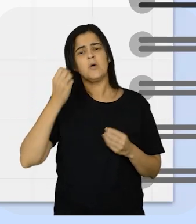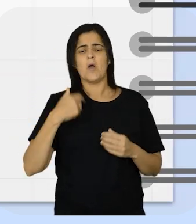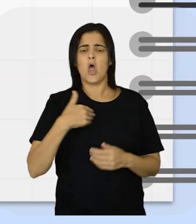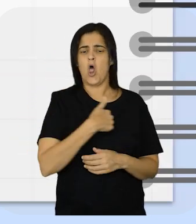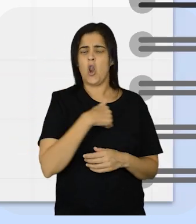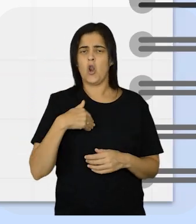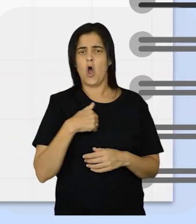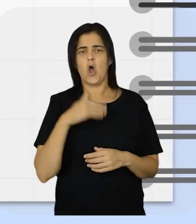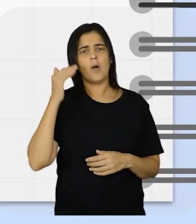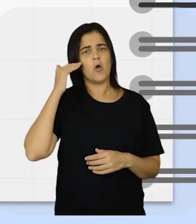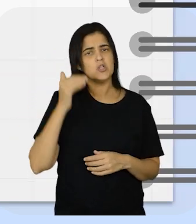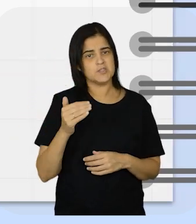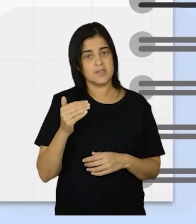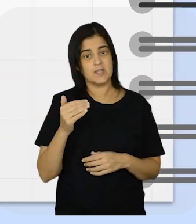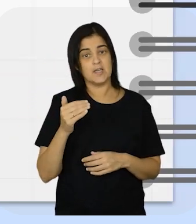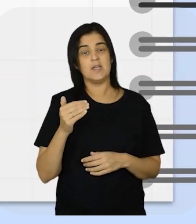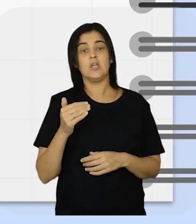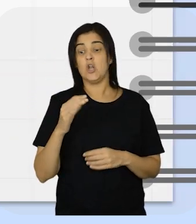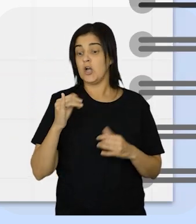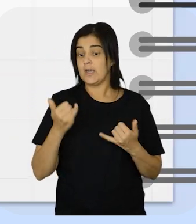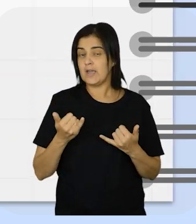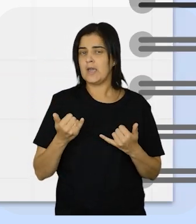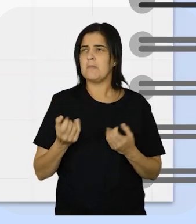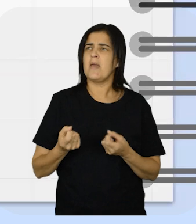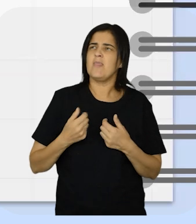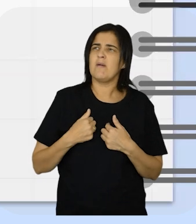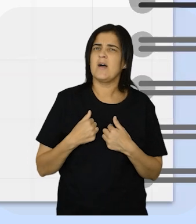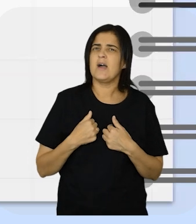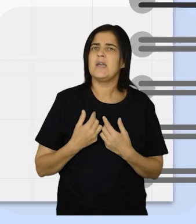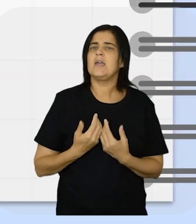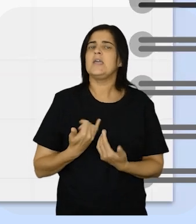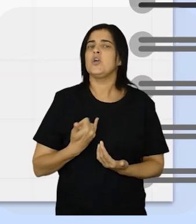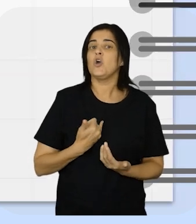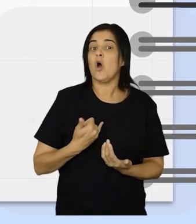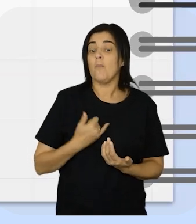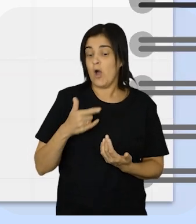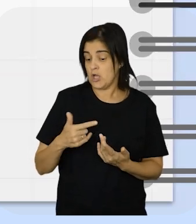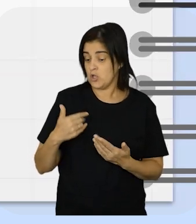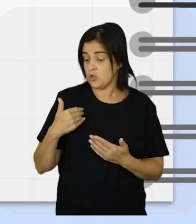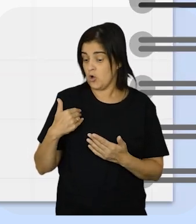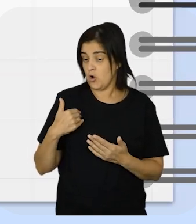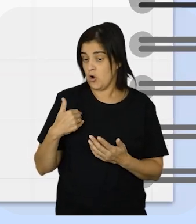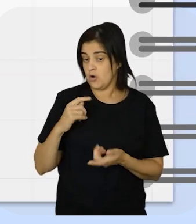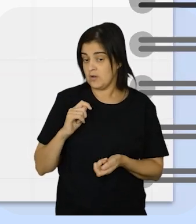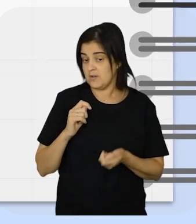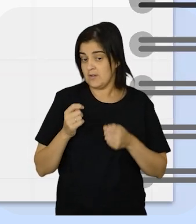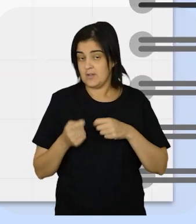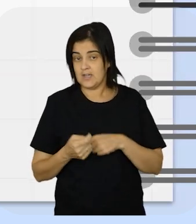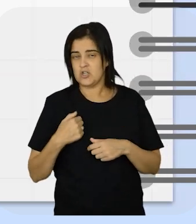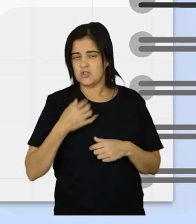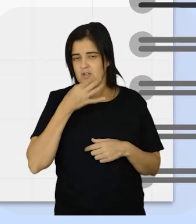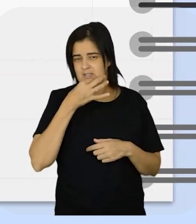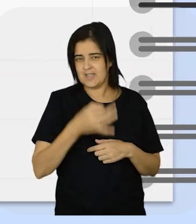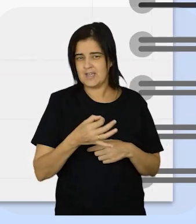como docente y todo lo que me generaba y cómo estos trayectos que Diego mencionaba que